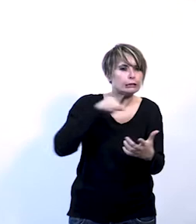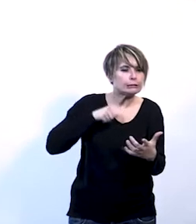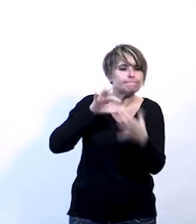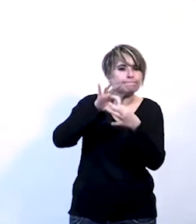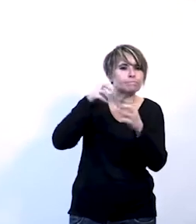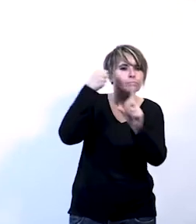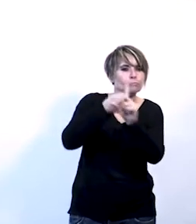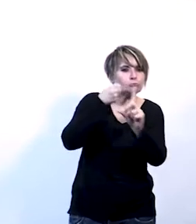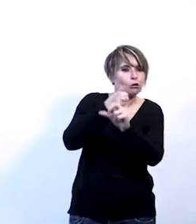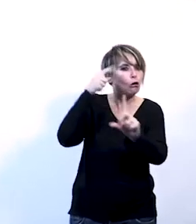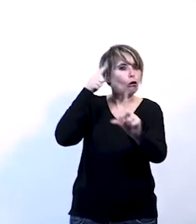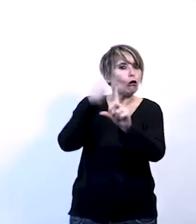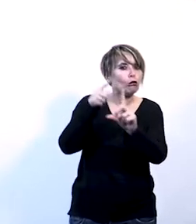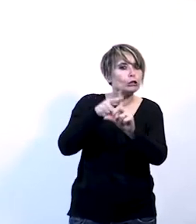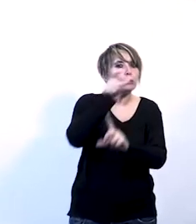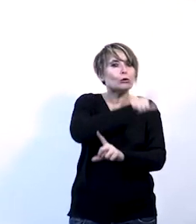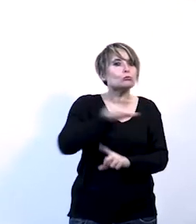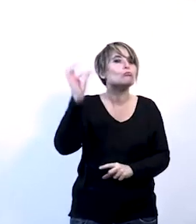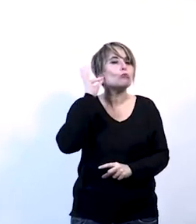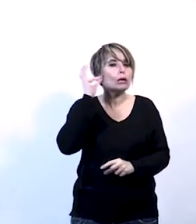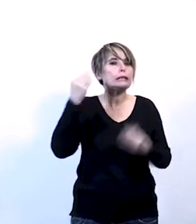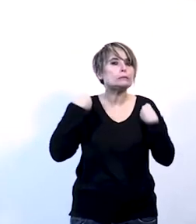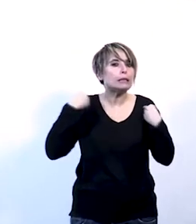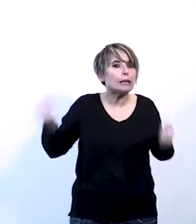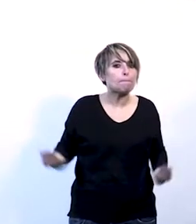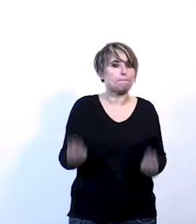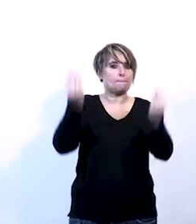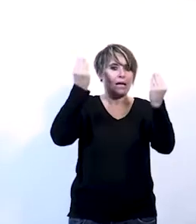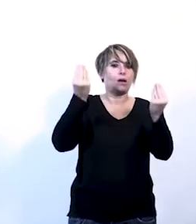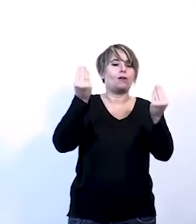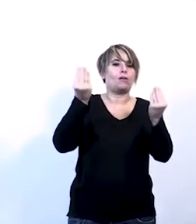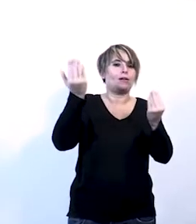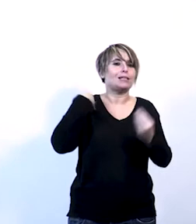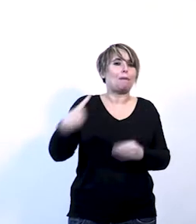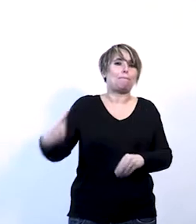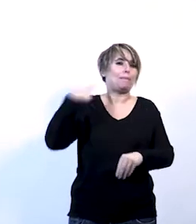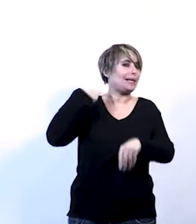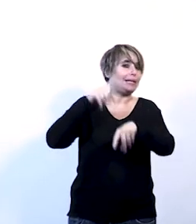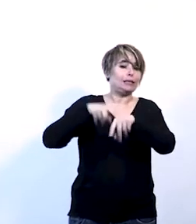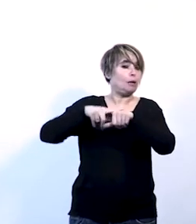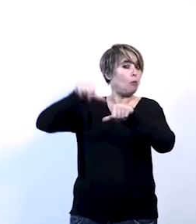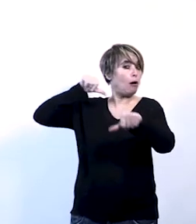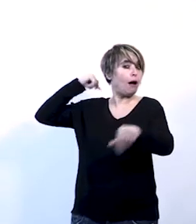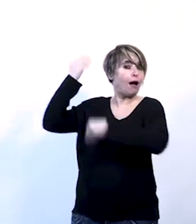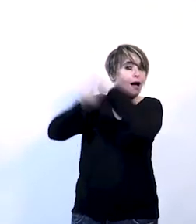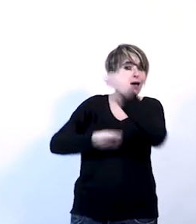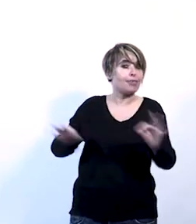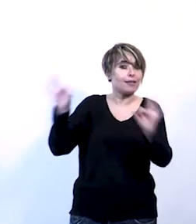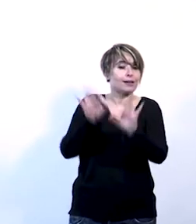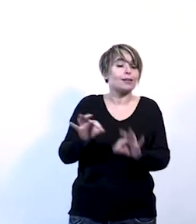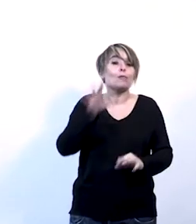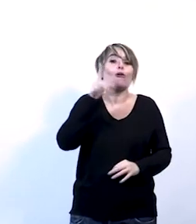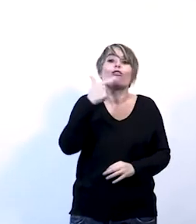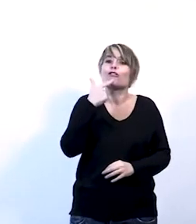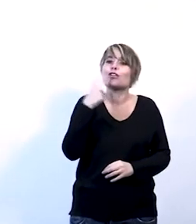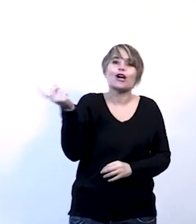para mejorar la vida de las mujeres palestinas, hubo mucho tiempo, vimos que no lo hacíamos, porque se decía de